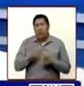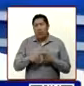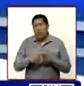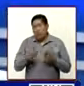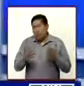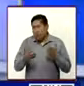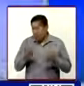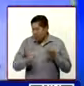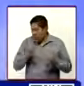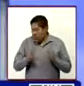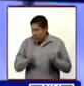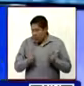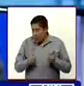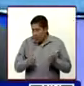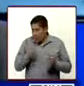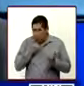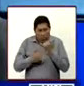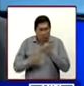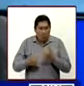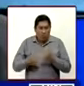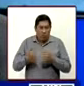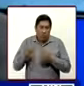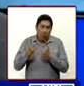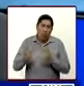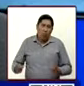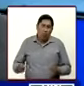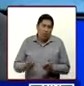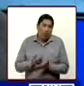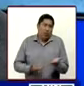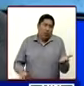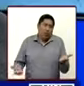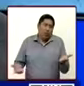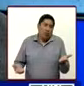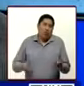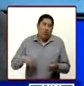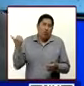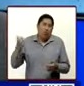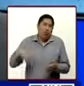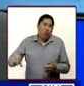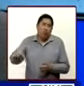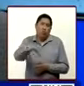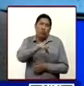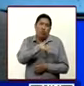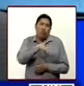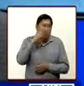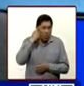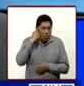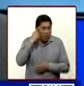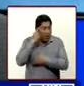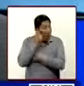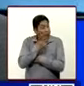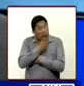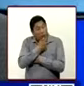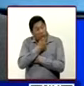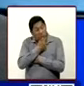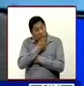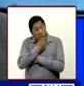Entonces, si así estamos con las cifras en Potosí, ¿qué sucede en el resto del país? Claro. Es para tomar en cuenta,